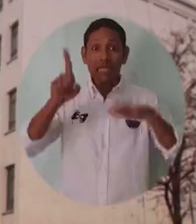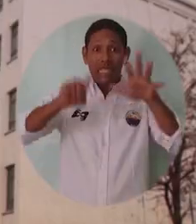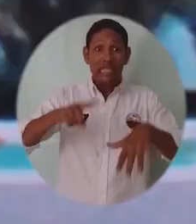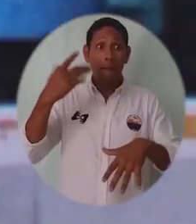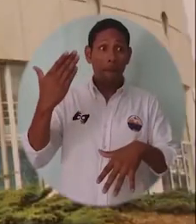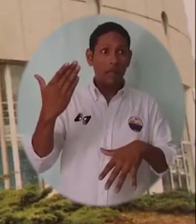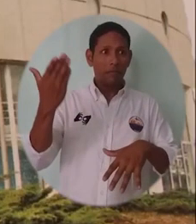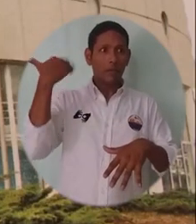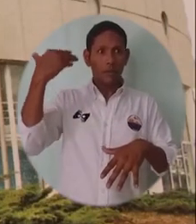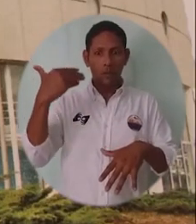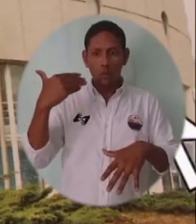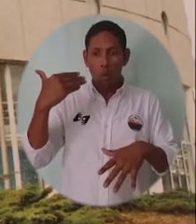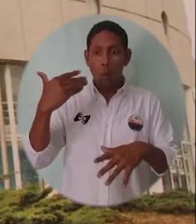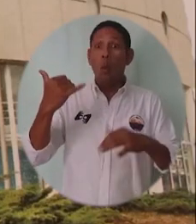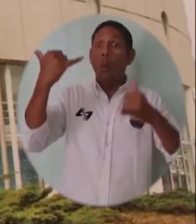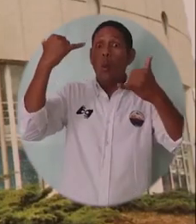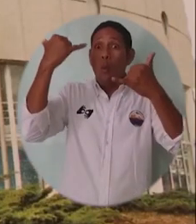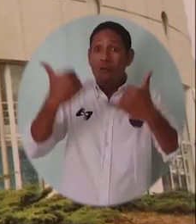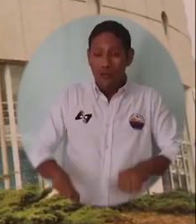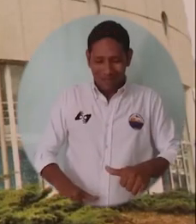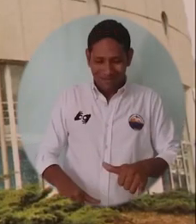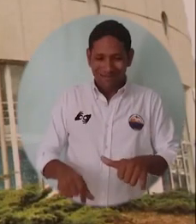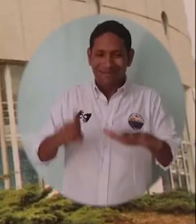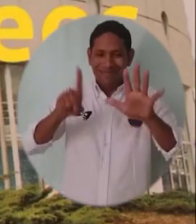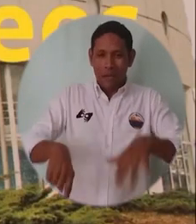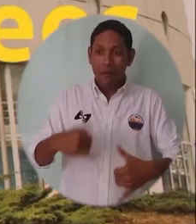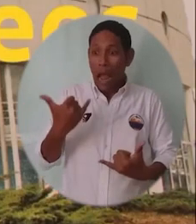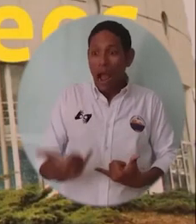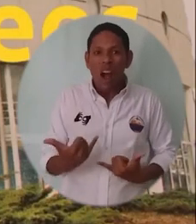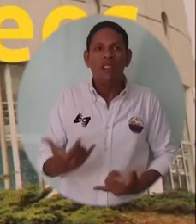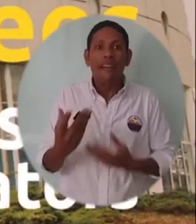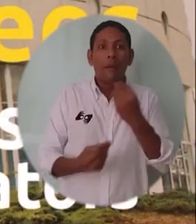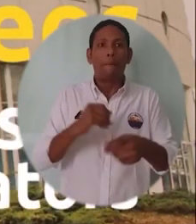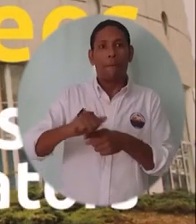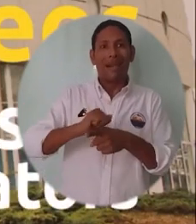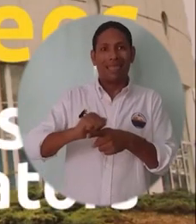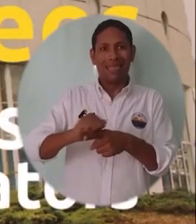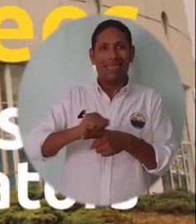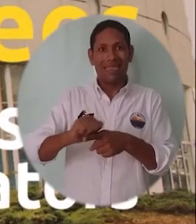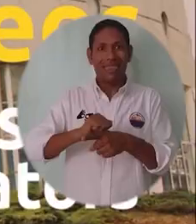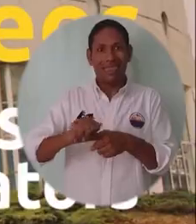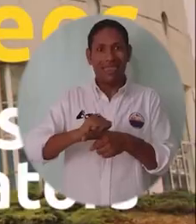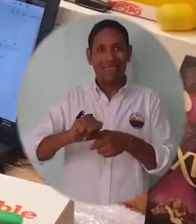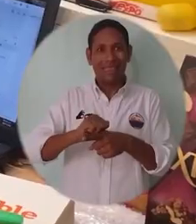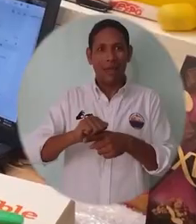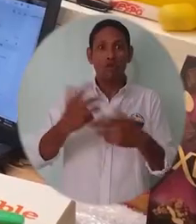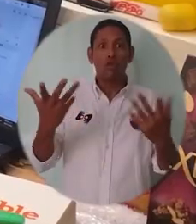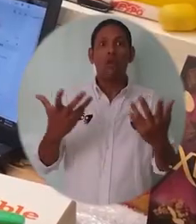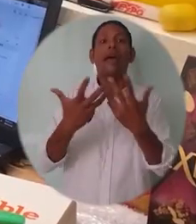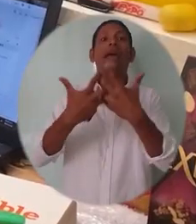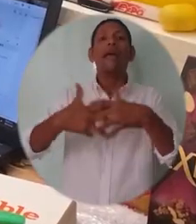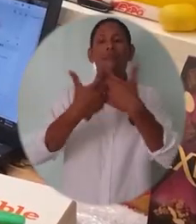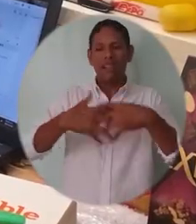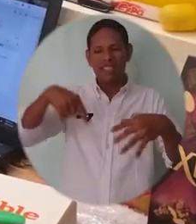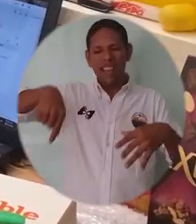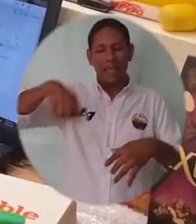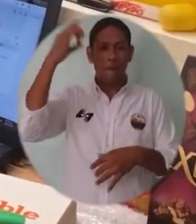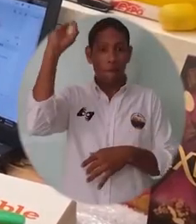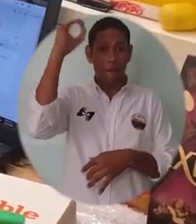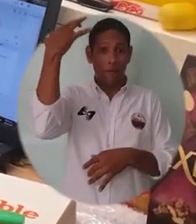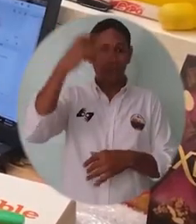El semestre pasado he realizado mi último semestre académico. Ahora mismo me encuentro haciendo mis prácticas académicas en una empresa